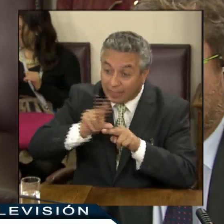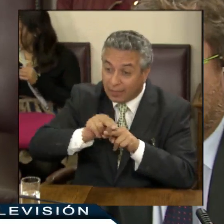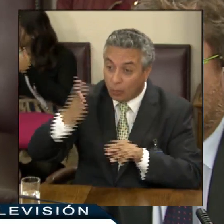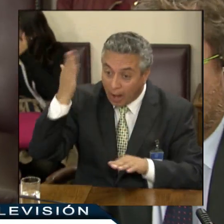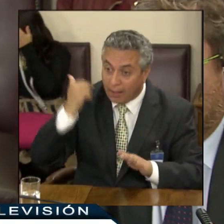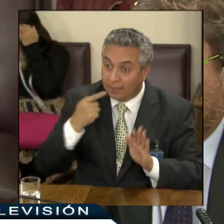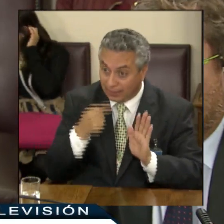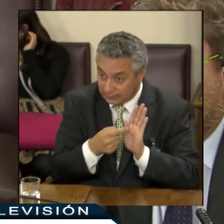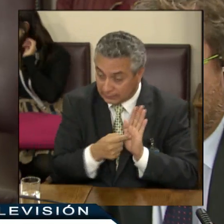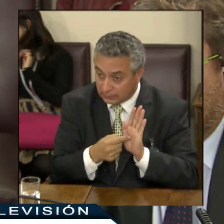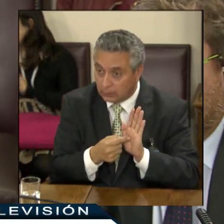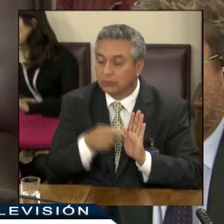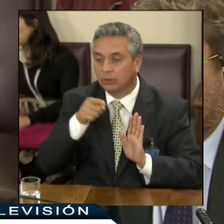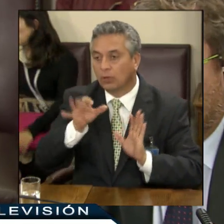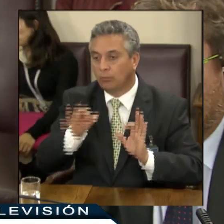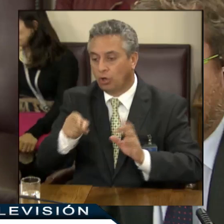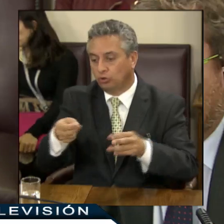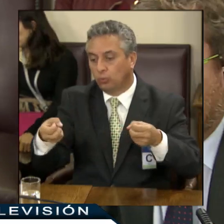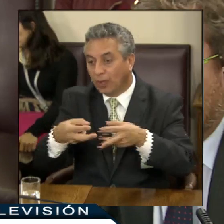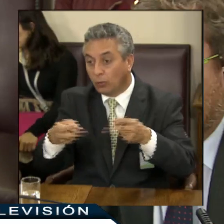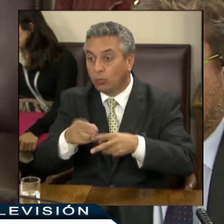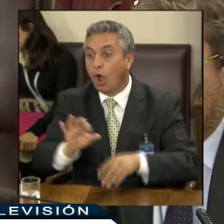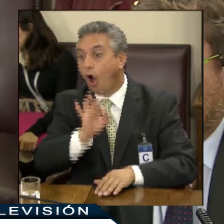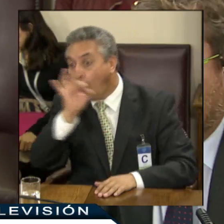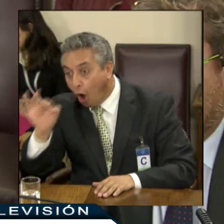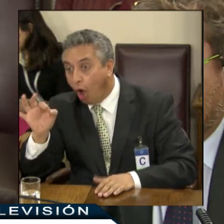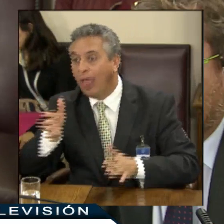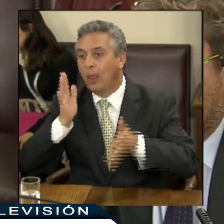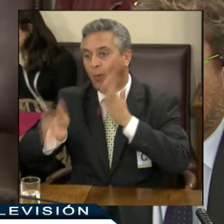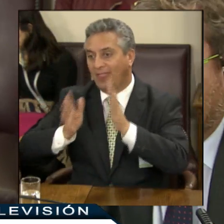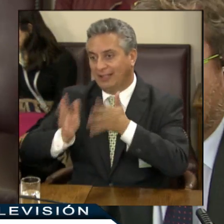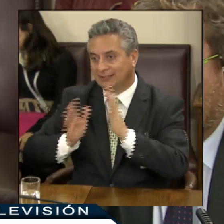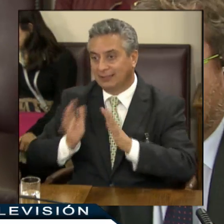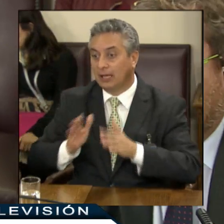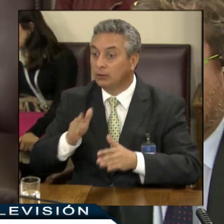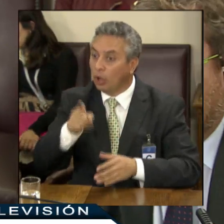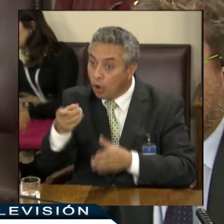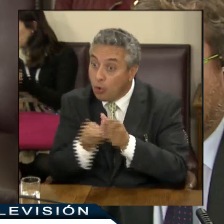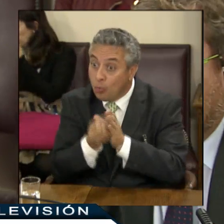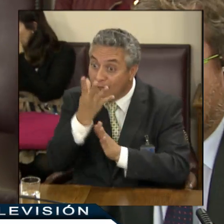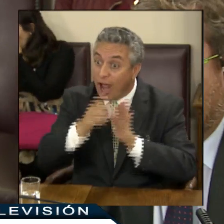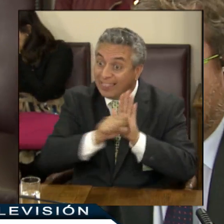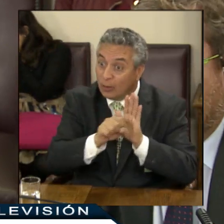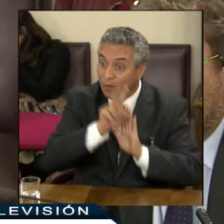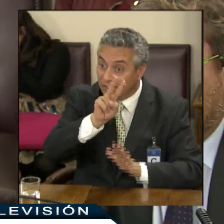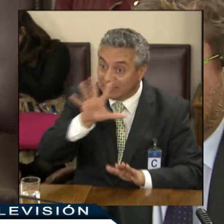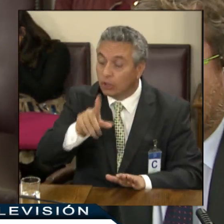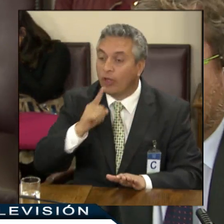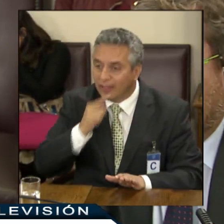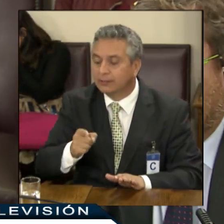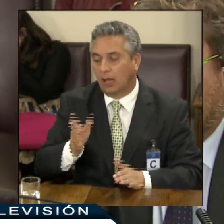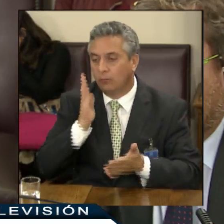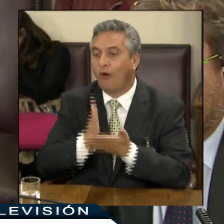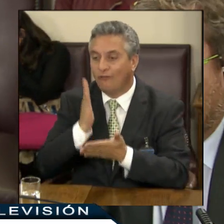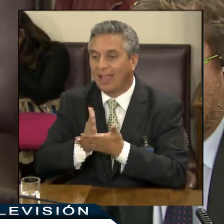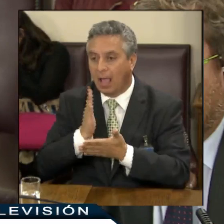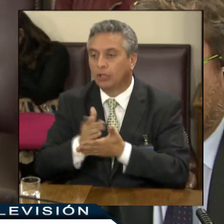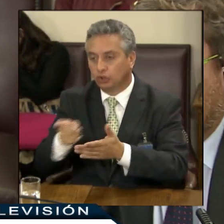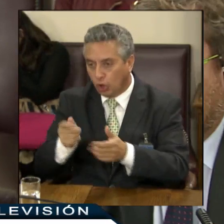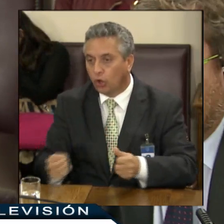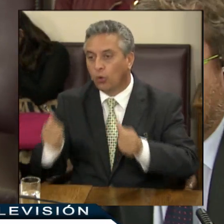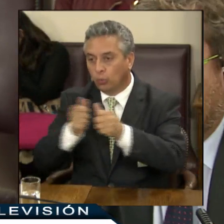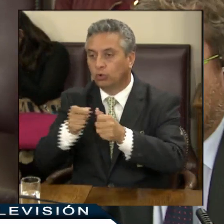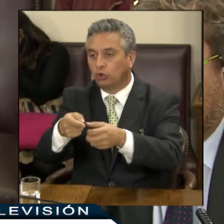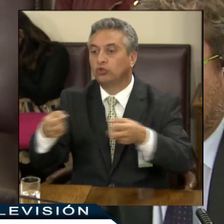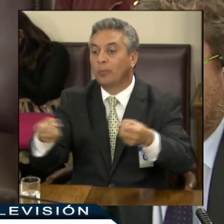obligación facultativa de emplear subtítulo oculto o lenguaje de señas Mientras que el nuevo artículo 25 contempla una obligación de emplear conjuntamente